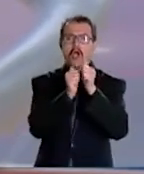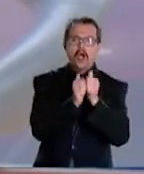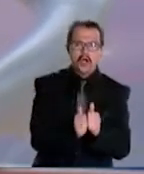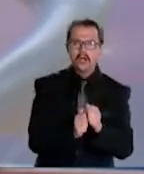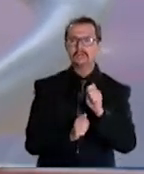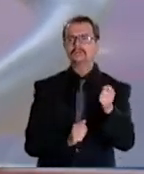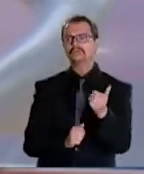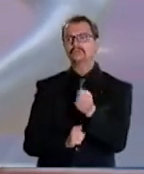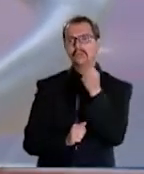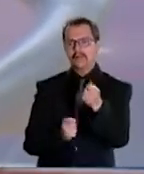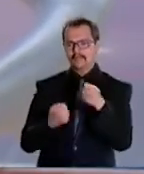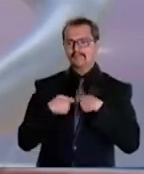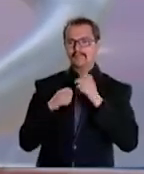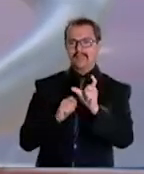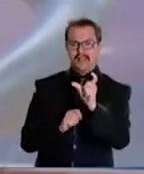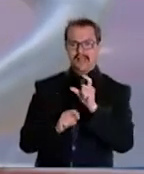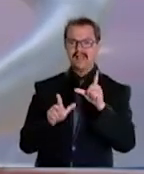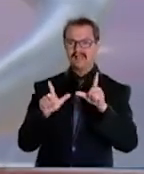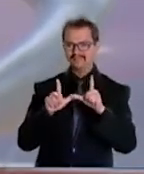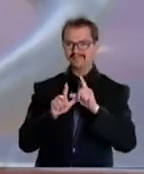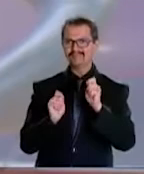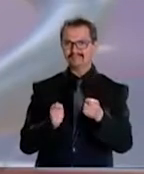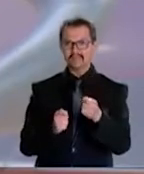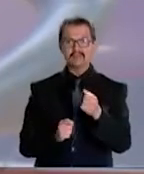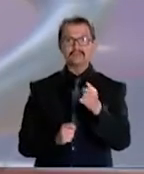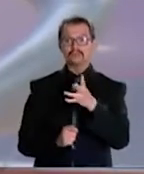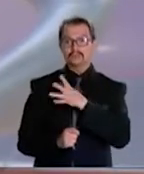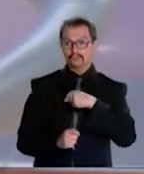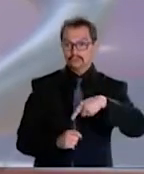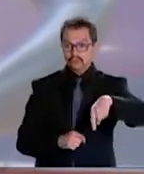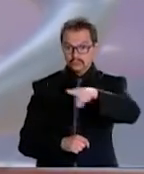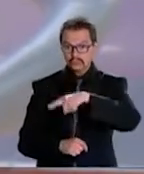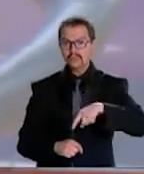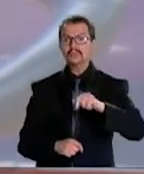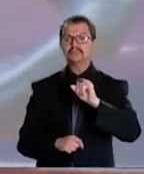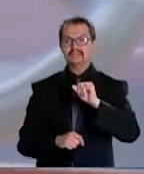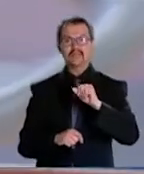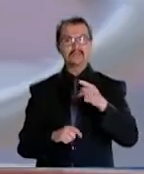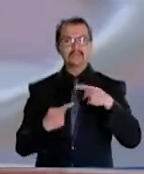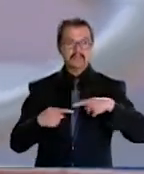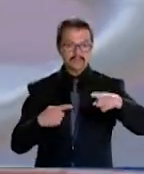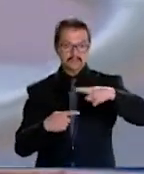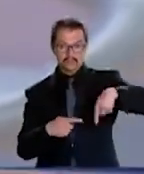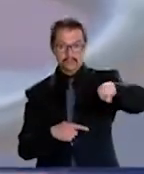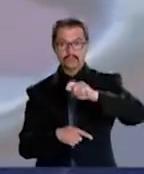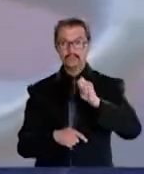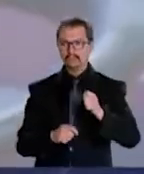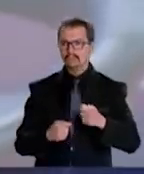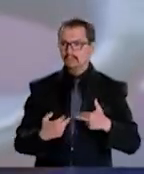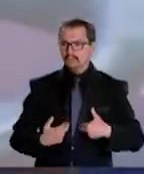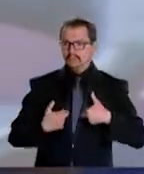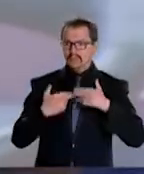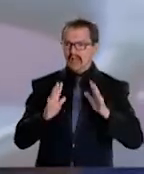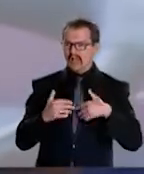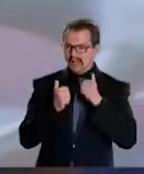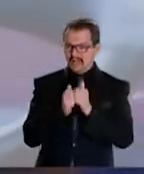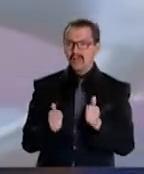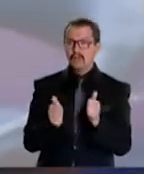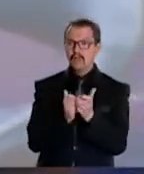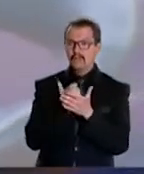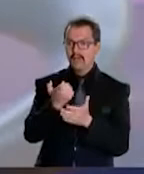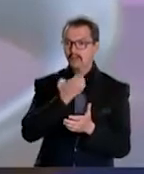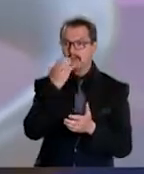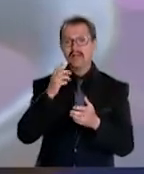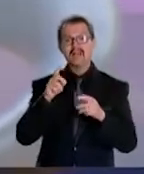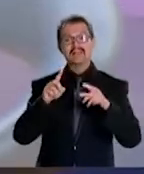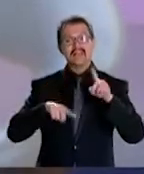frontera sur para convertirla en un espacio de dignidad y desarrollo, trabajar en la comunidad de origen para que cada vez que un joven consiga